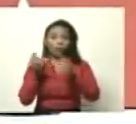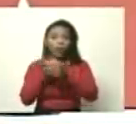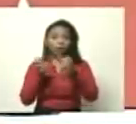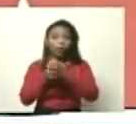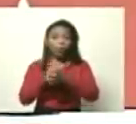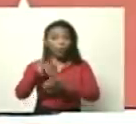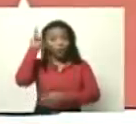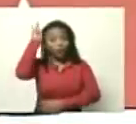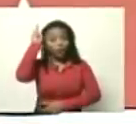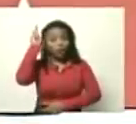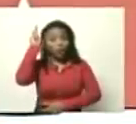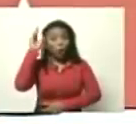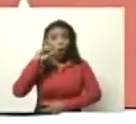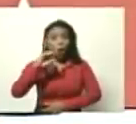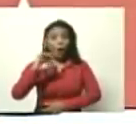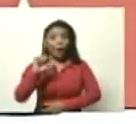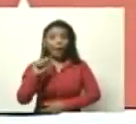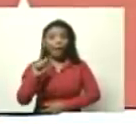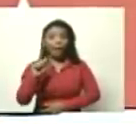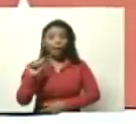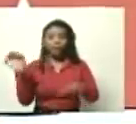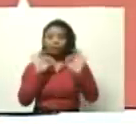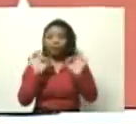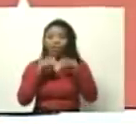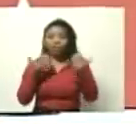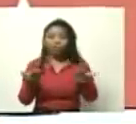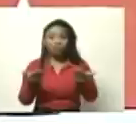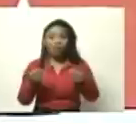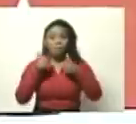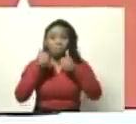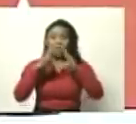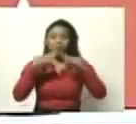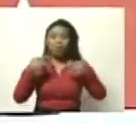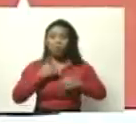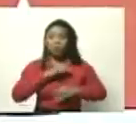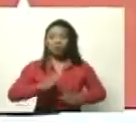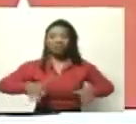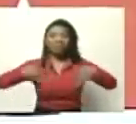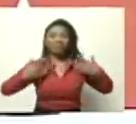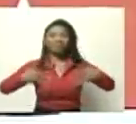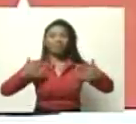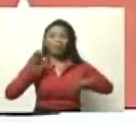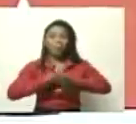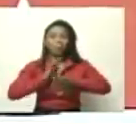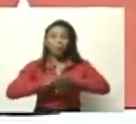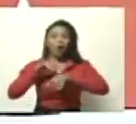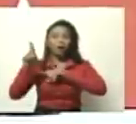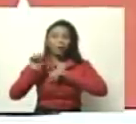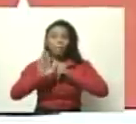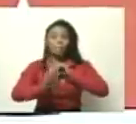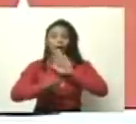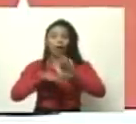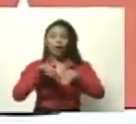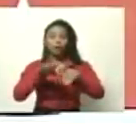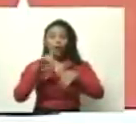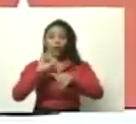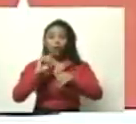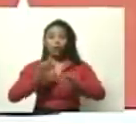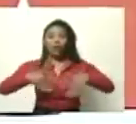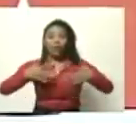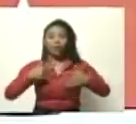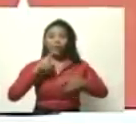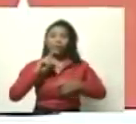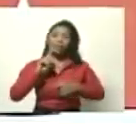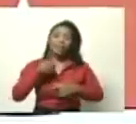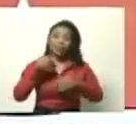OEA. La nada, la nada. Muy bien por Nicaragua, nosotros nos alegramos por este paso, y no solo nos alegramos, sino